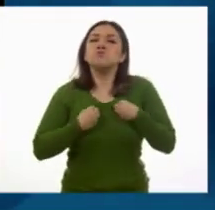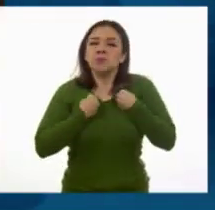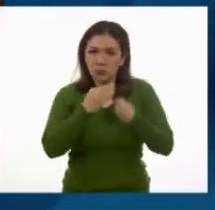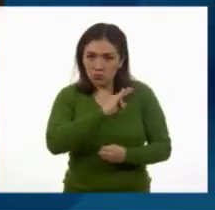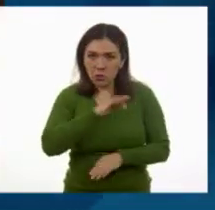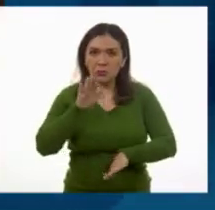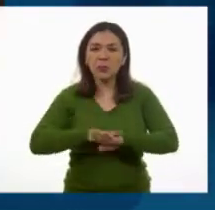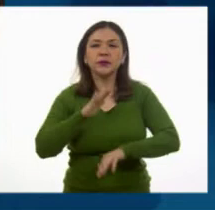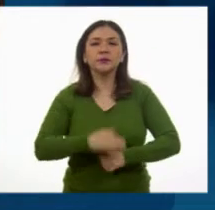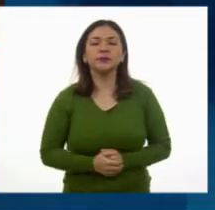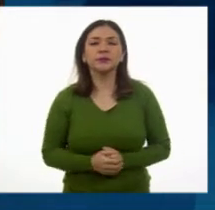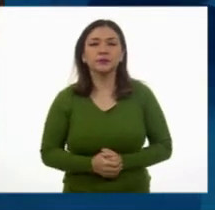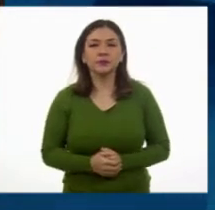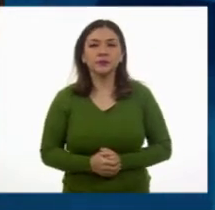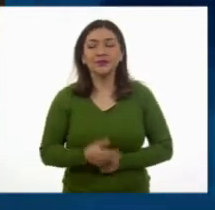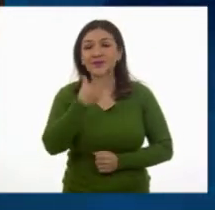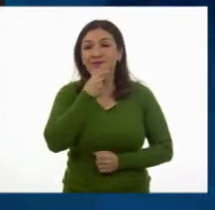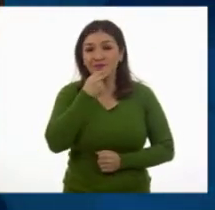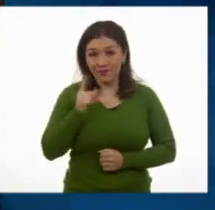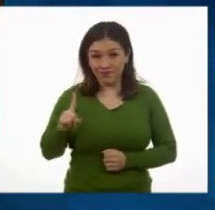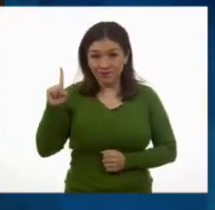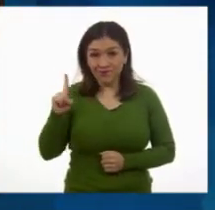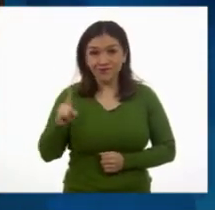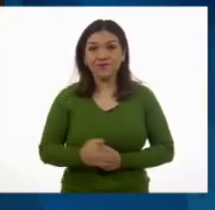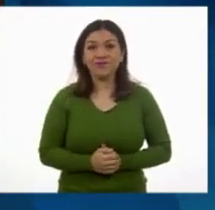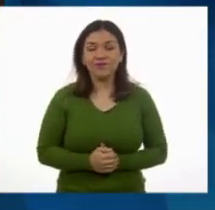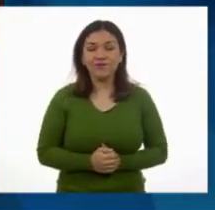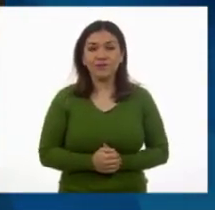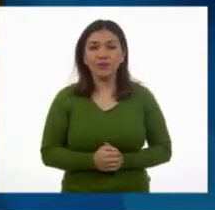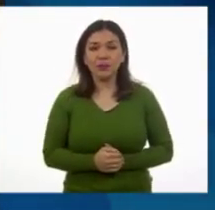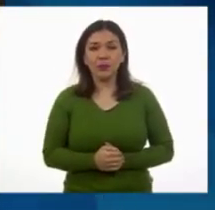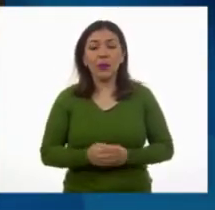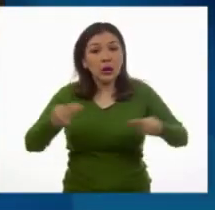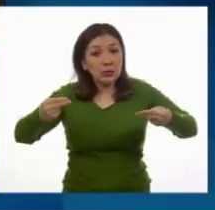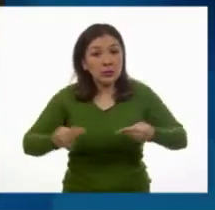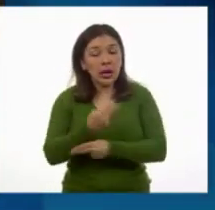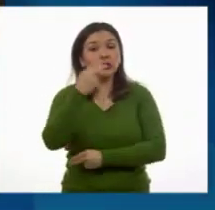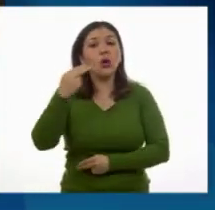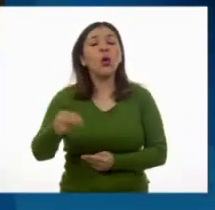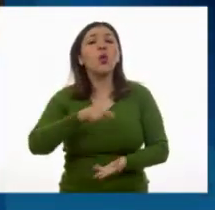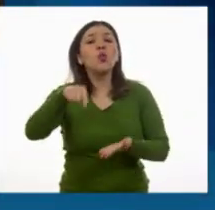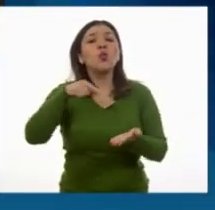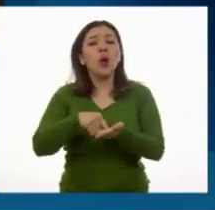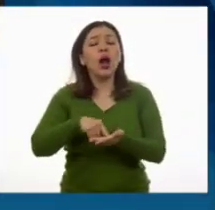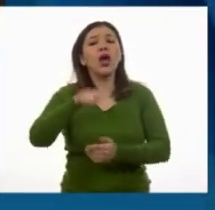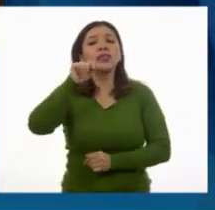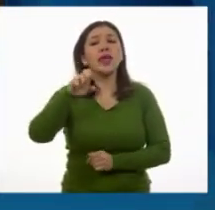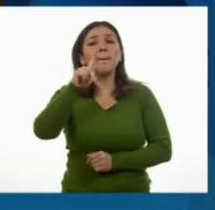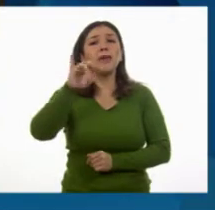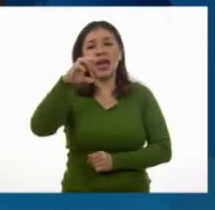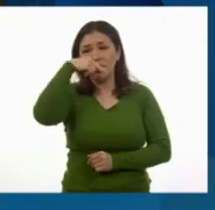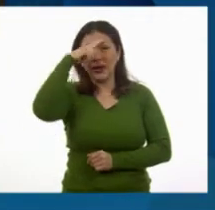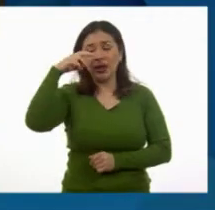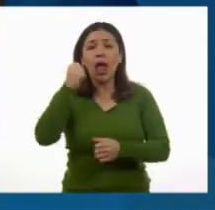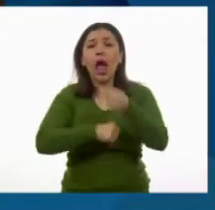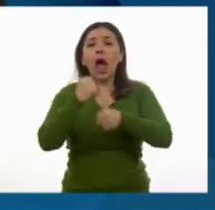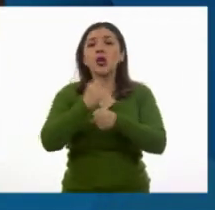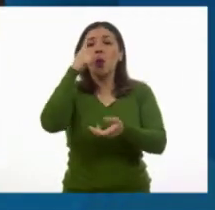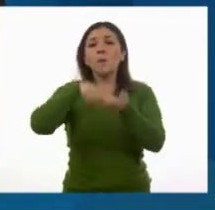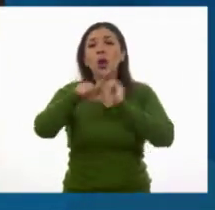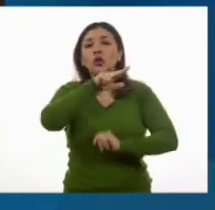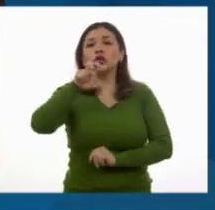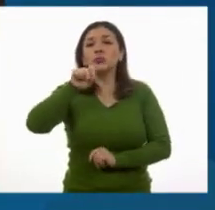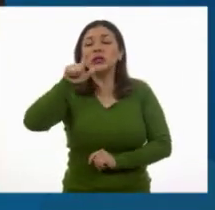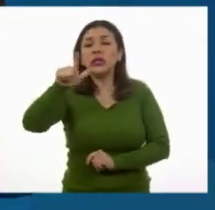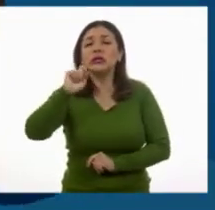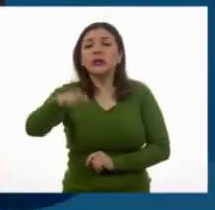batalla. Juan Escutia nació en Tepic, Nayarit, en 1827, por